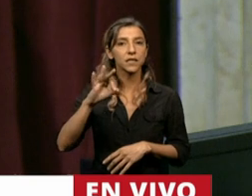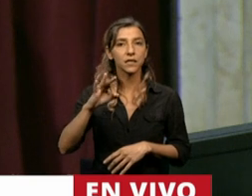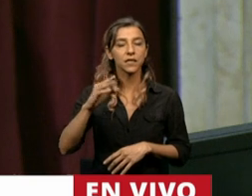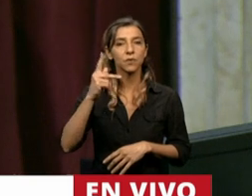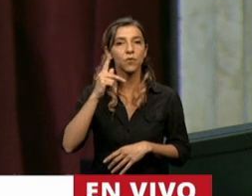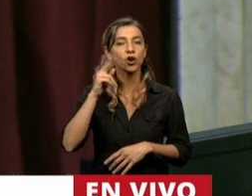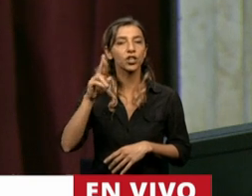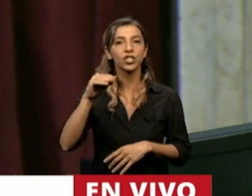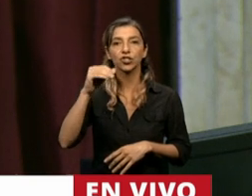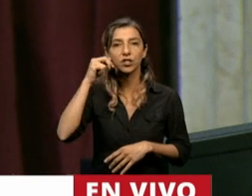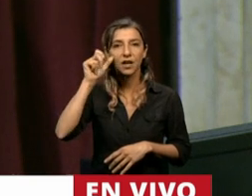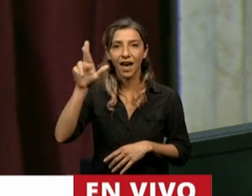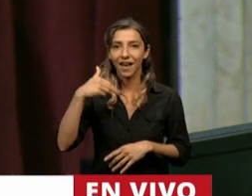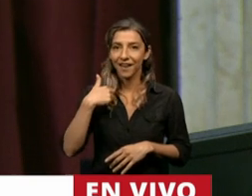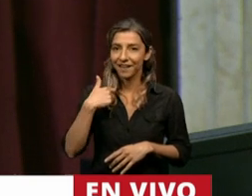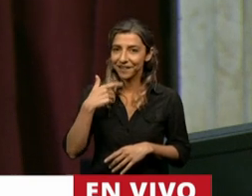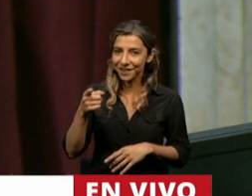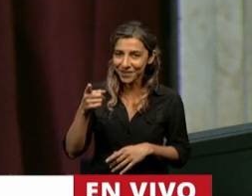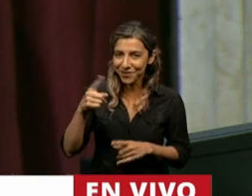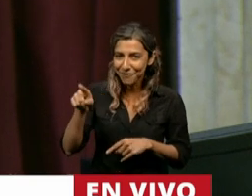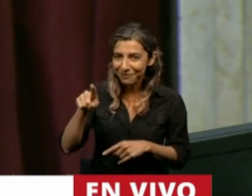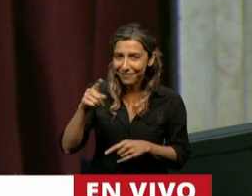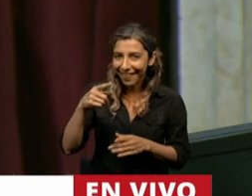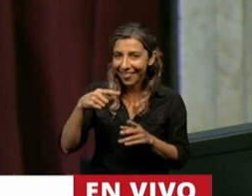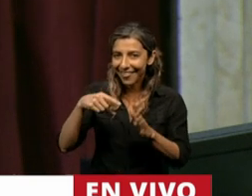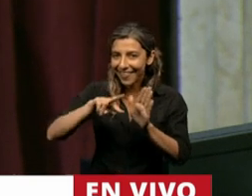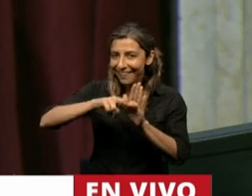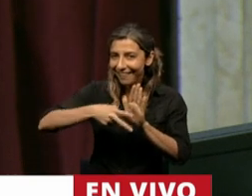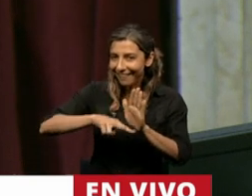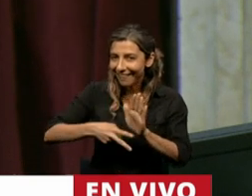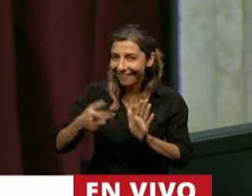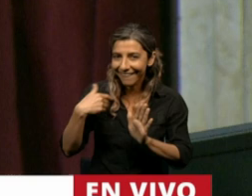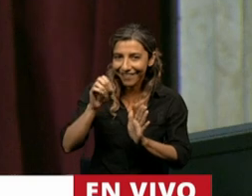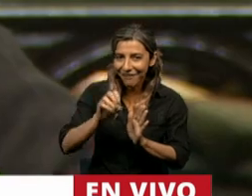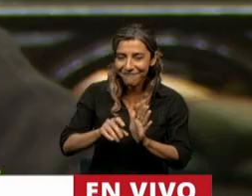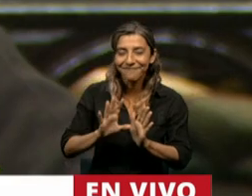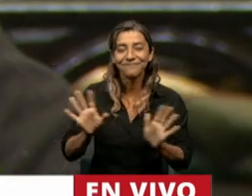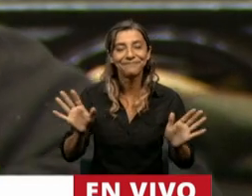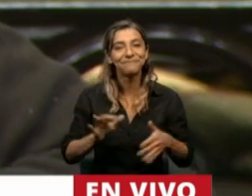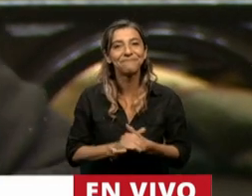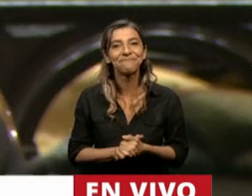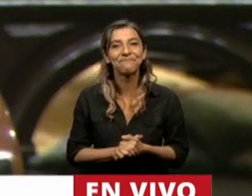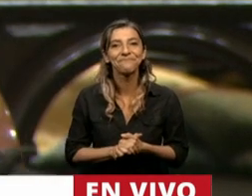mezclan ustedes me mar me mezclan estamos en eso Gracias señor